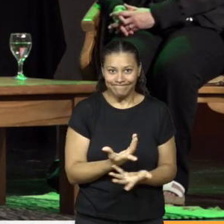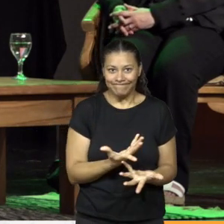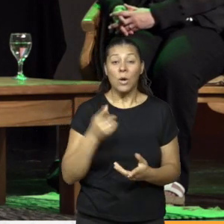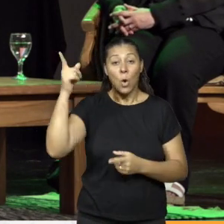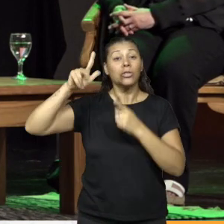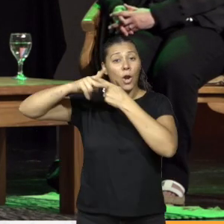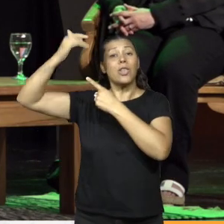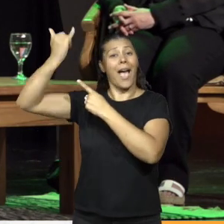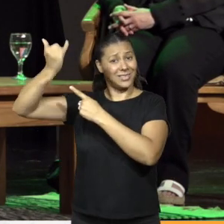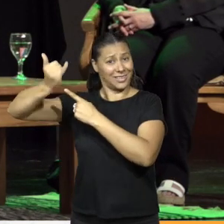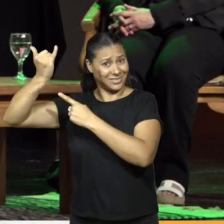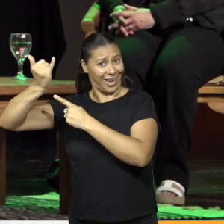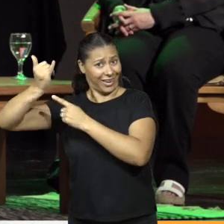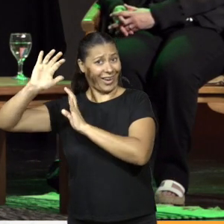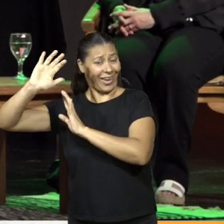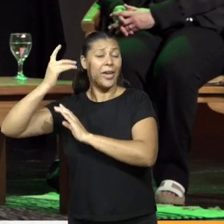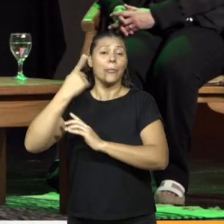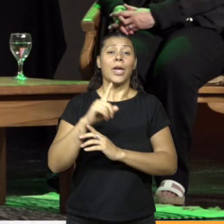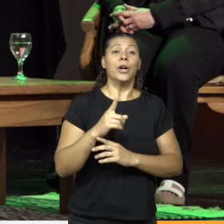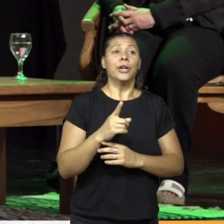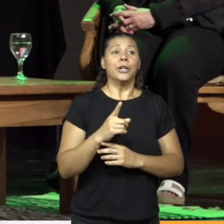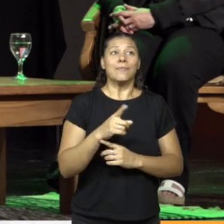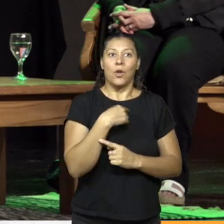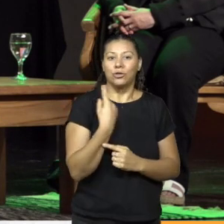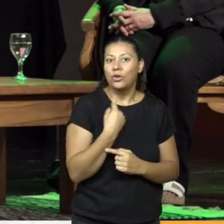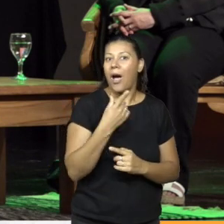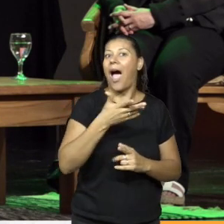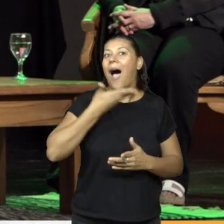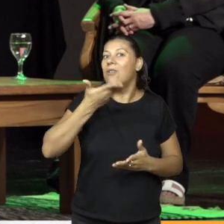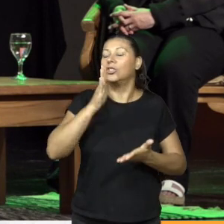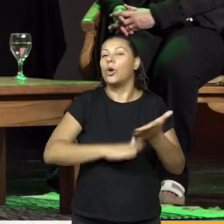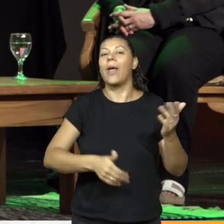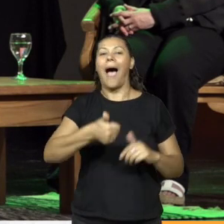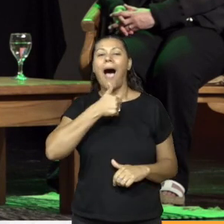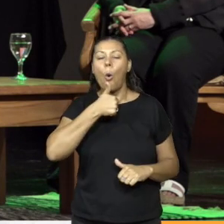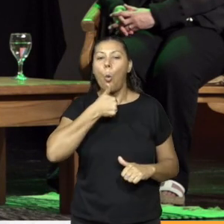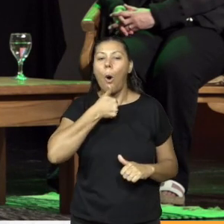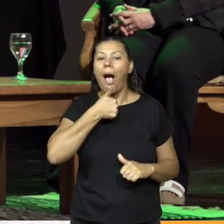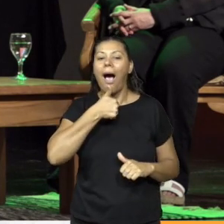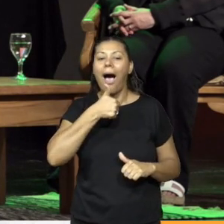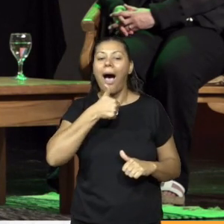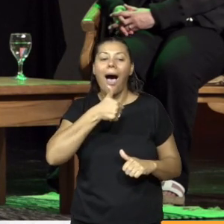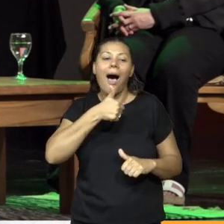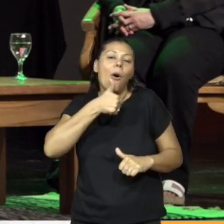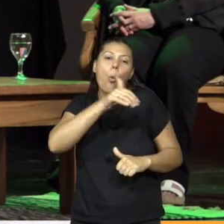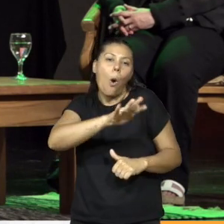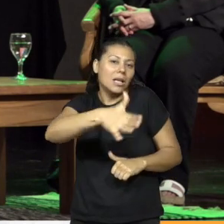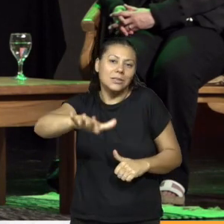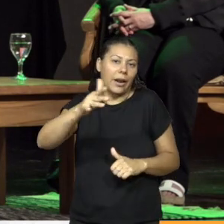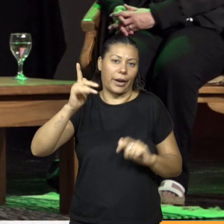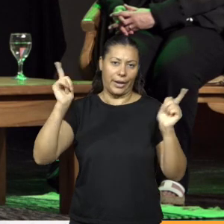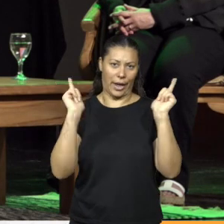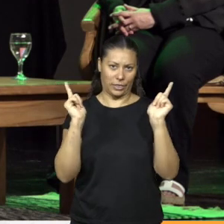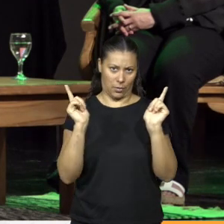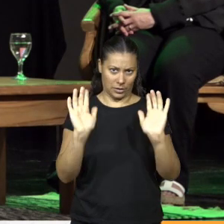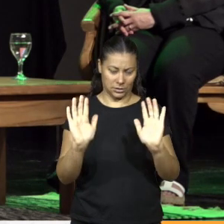contras, pero nosotros, hablando de aguas recreativas, no estoy hablando de agua para uso del consumo, eso es otra cosa. O